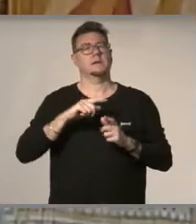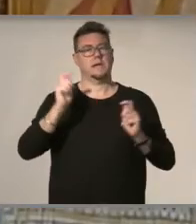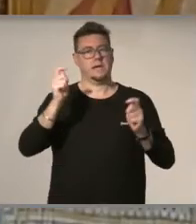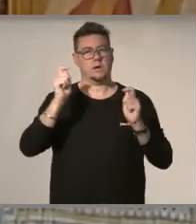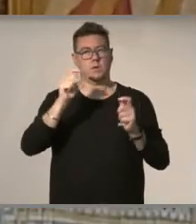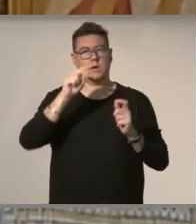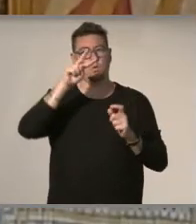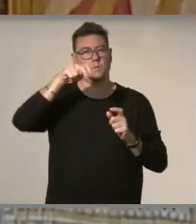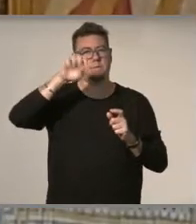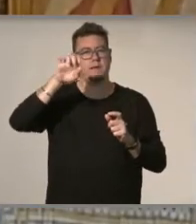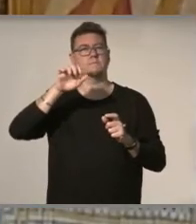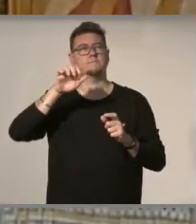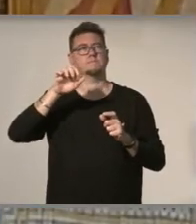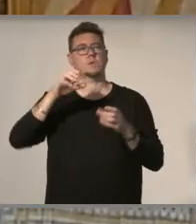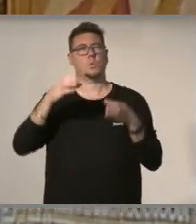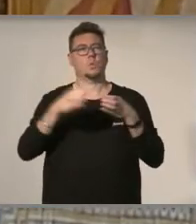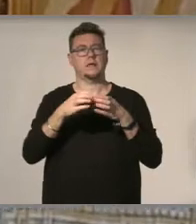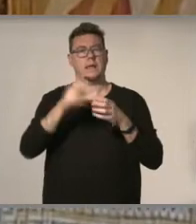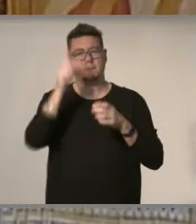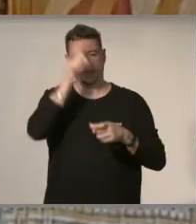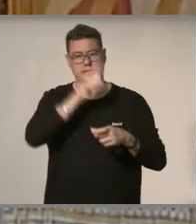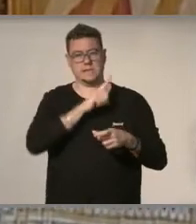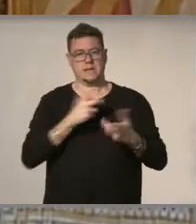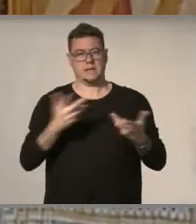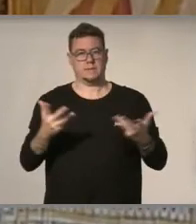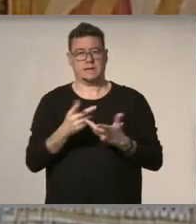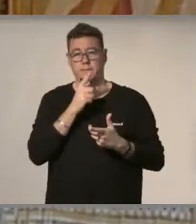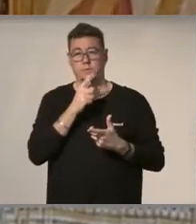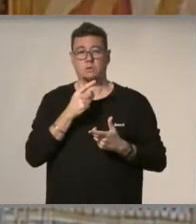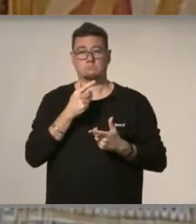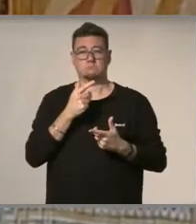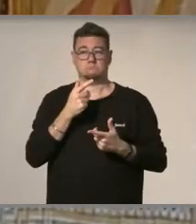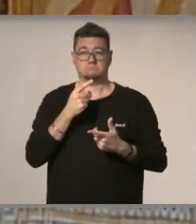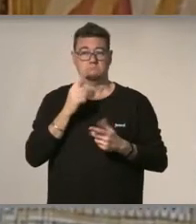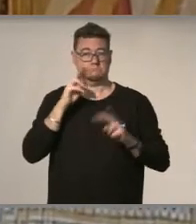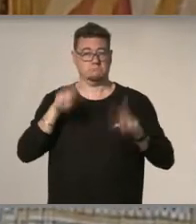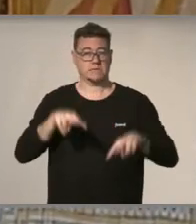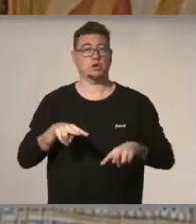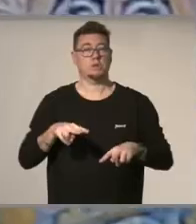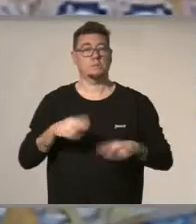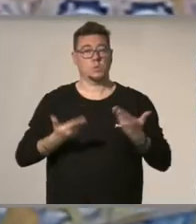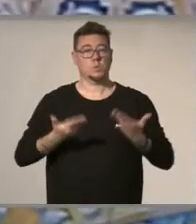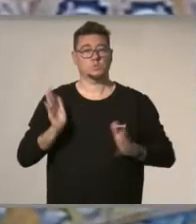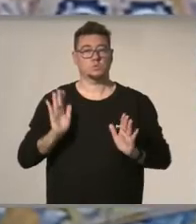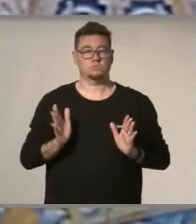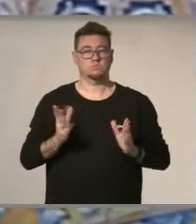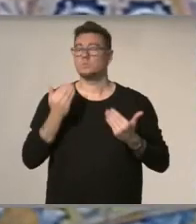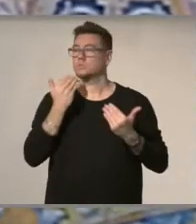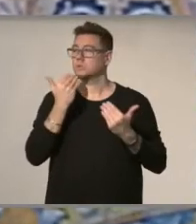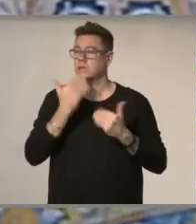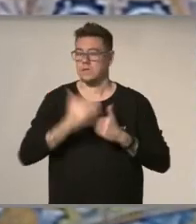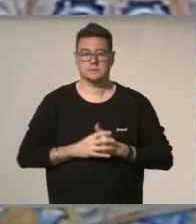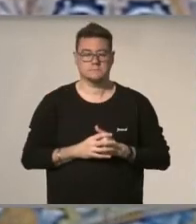a la UME, a la Unidad Militar de Emergencias, por este justo reconocimiento que acaba de recibir de la Fundación Broseta. Muchas gracias.